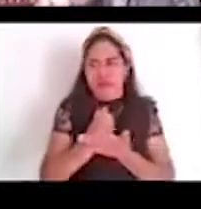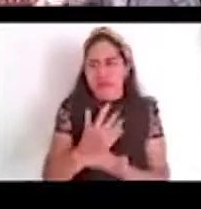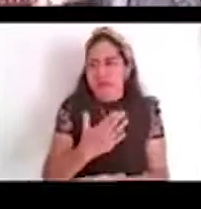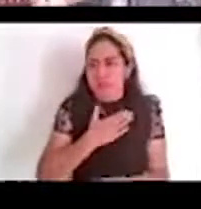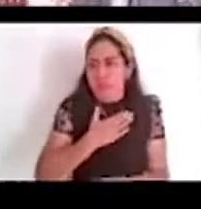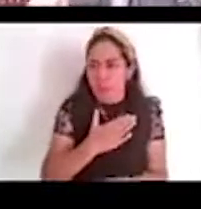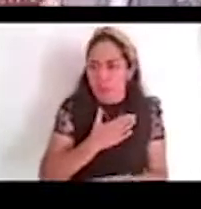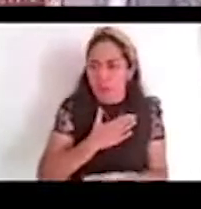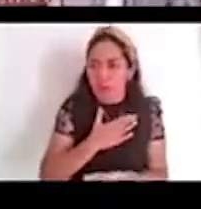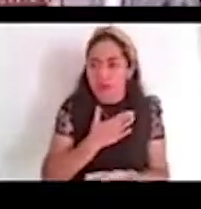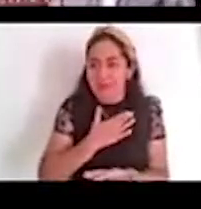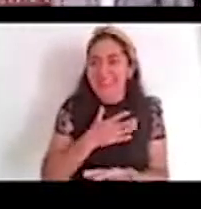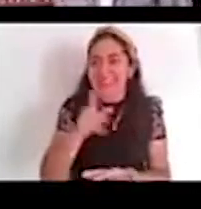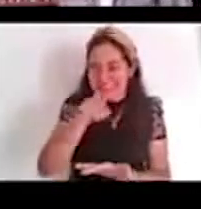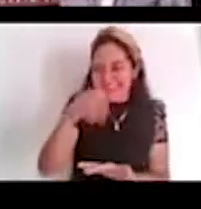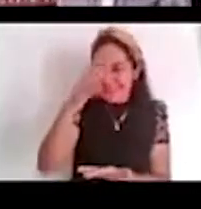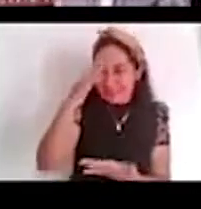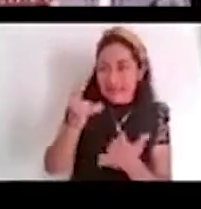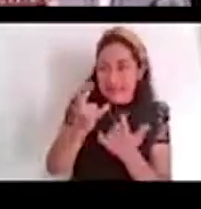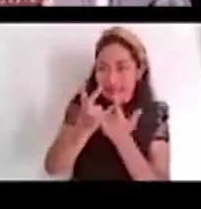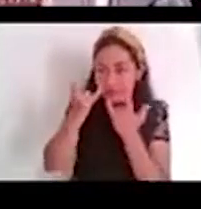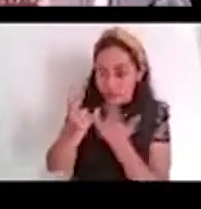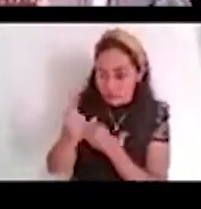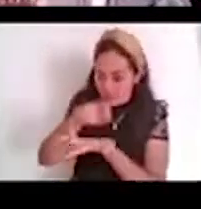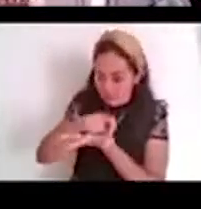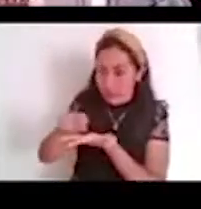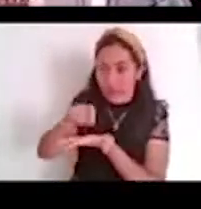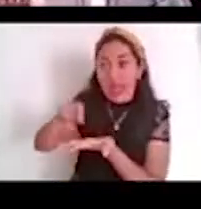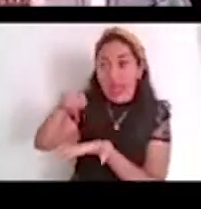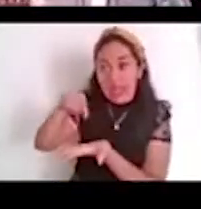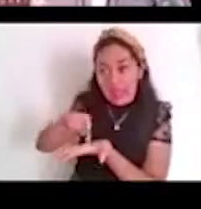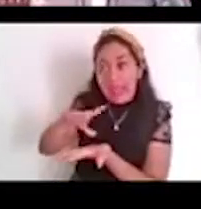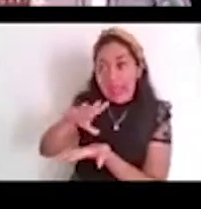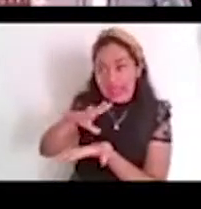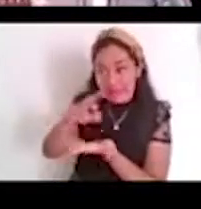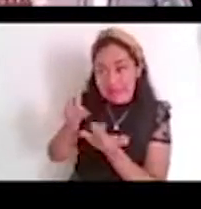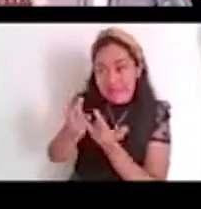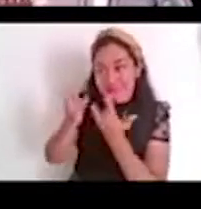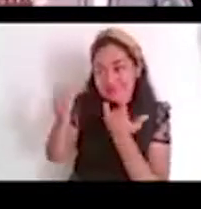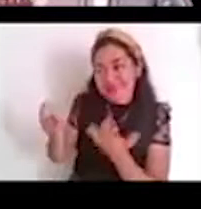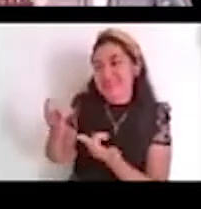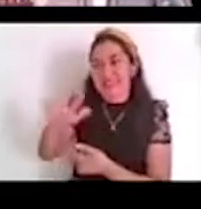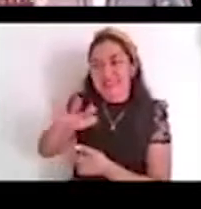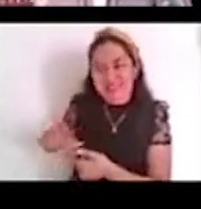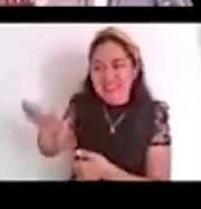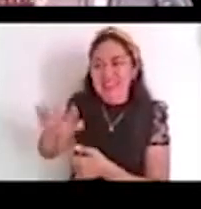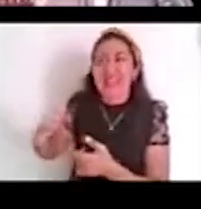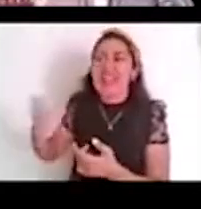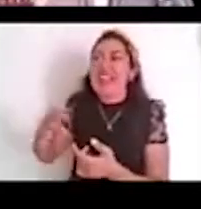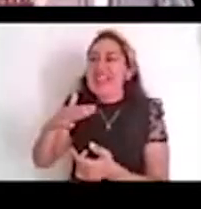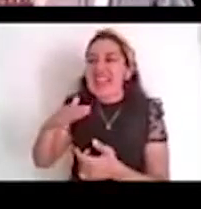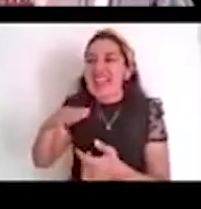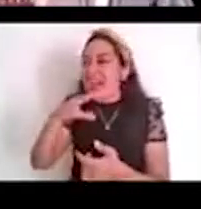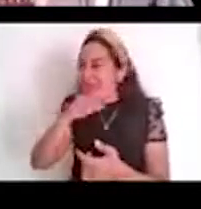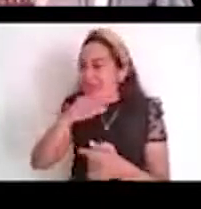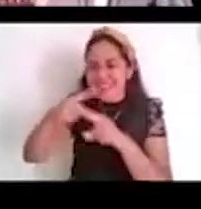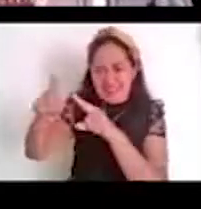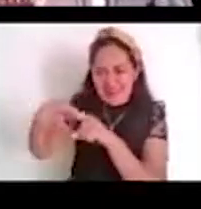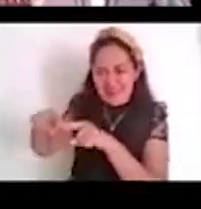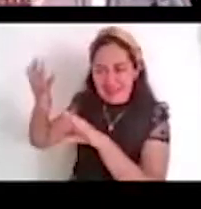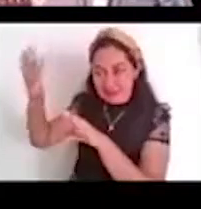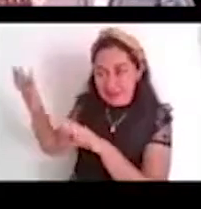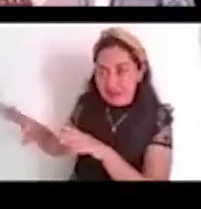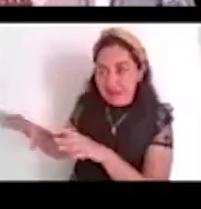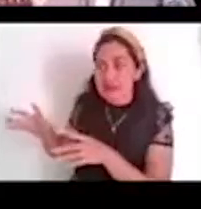los viejos exploradores a América, a África incluso, o en el lejano oriente, portar